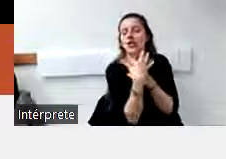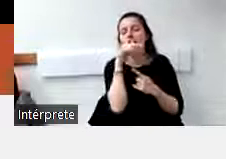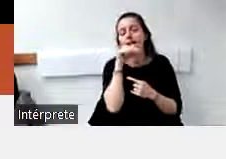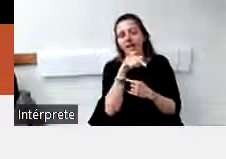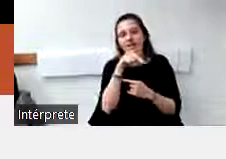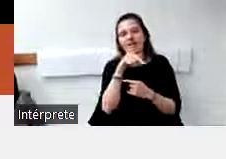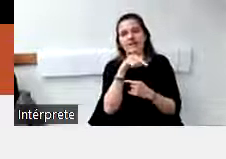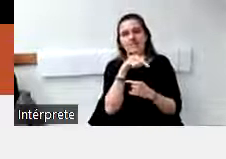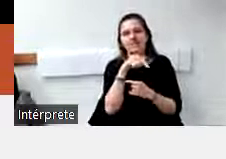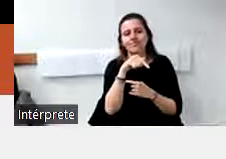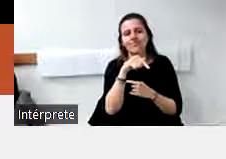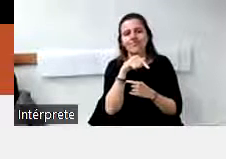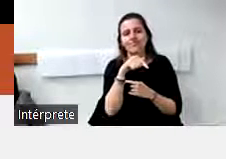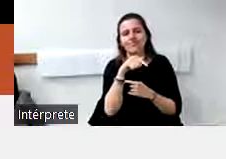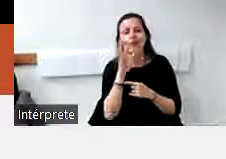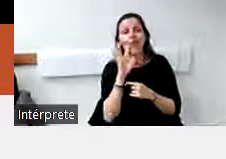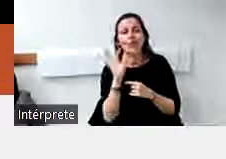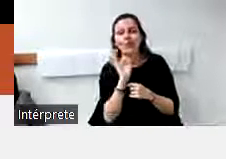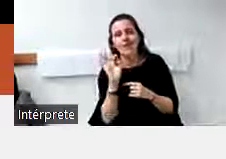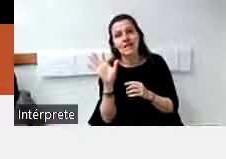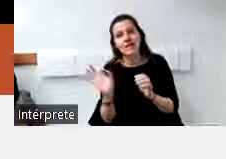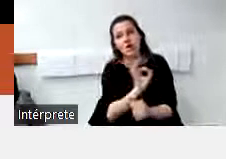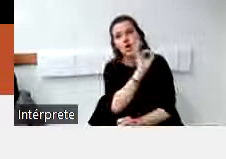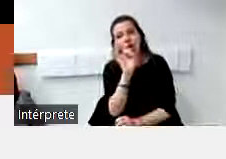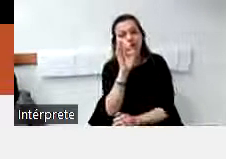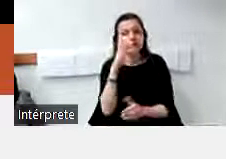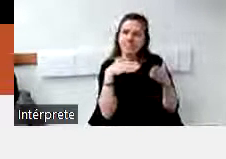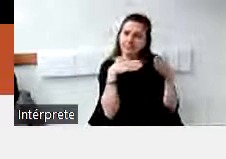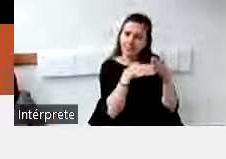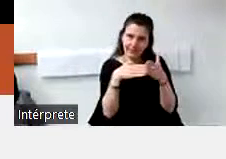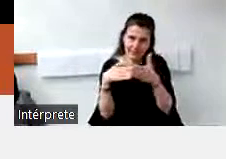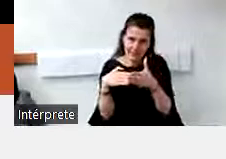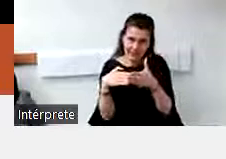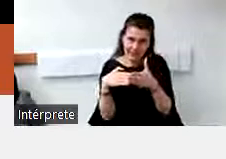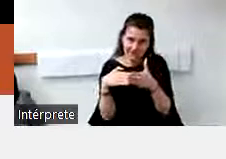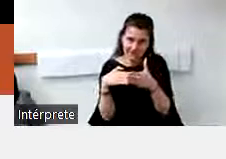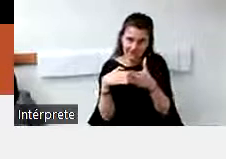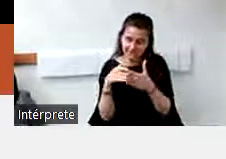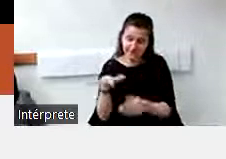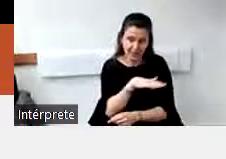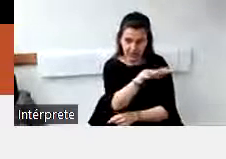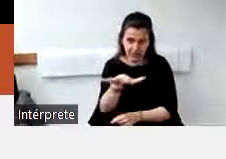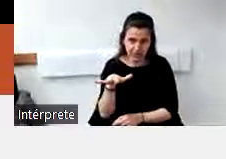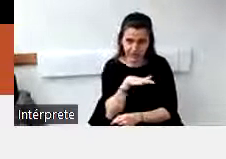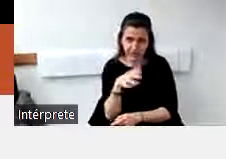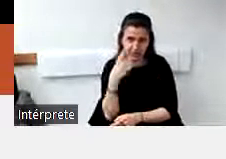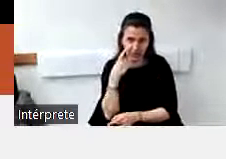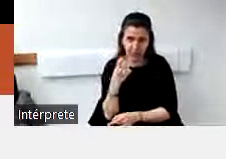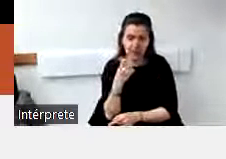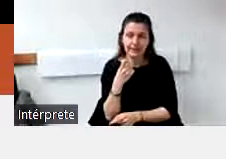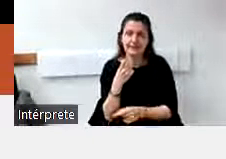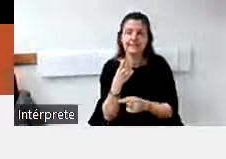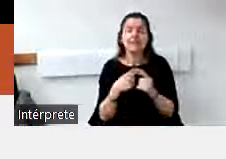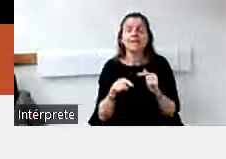o los obstáculos. Y esas barreras que se llaman actitudinales, pero que son las ideas,